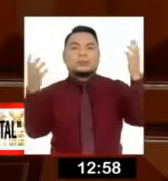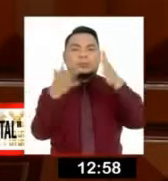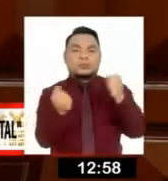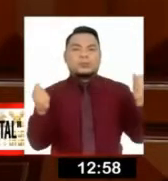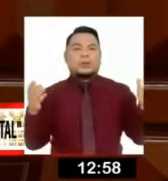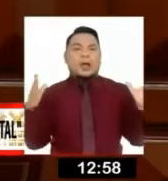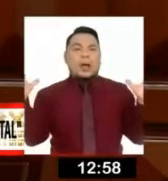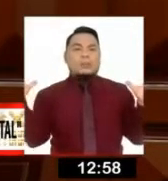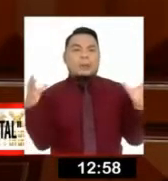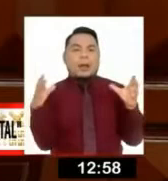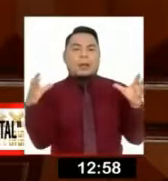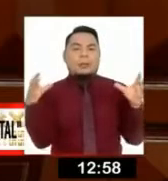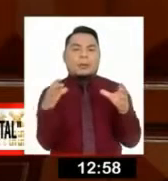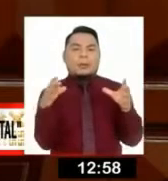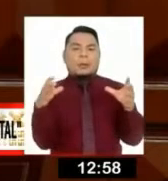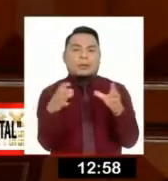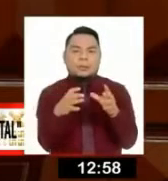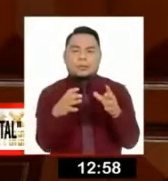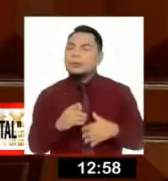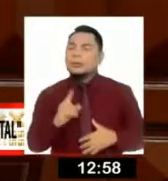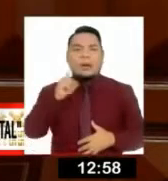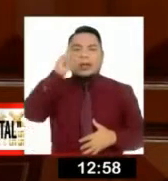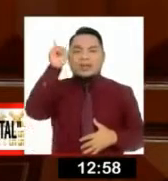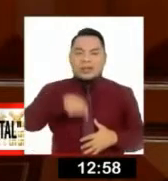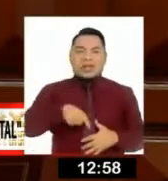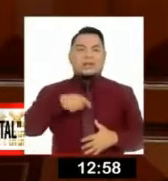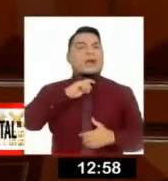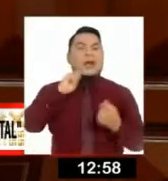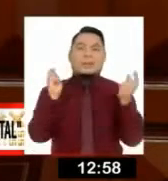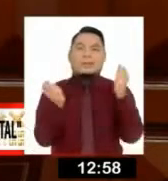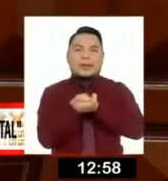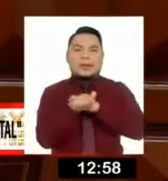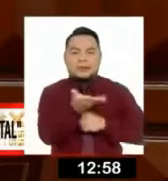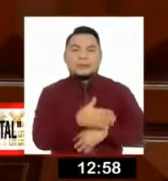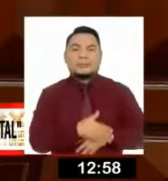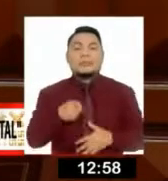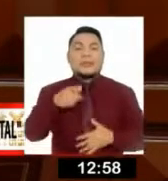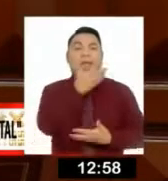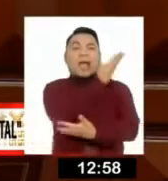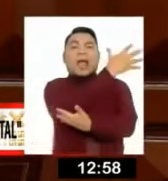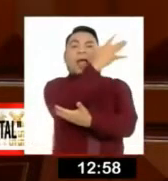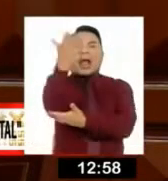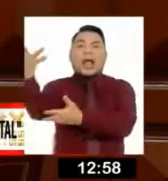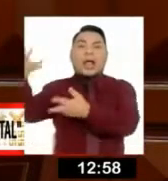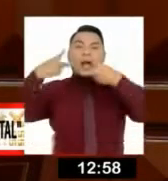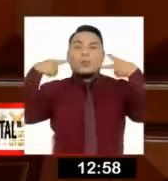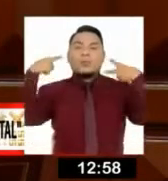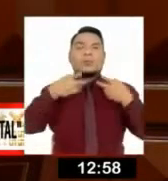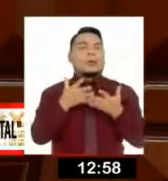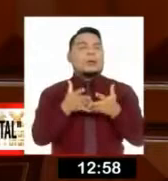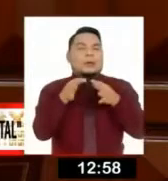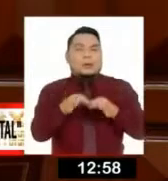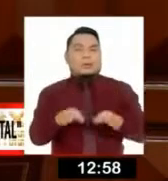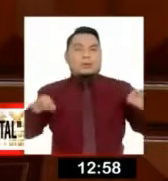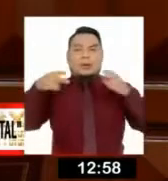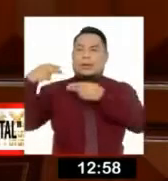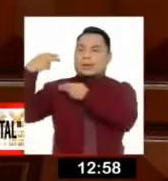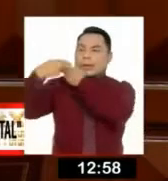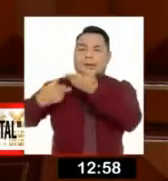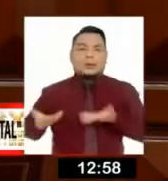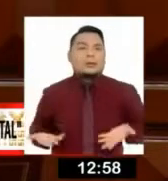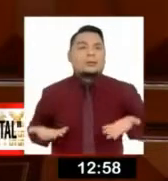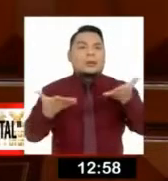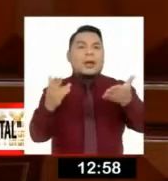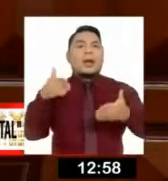desde entonces. Tenemos que revertir esta tendencia. La Amazonía es la principal herencia que dejaremos a